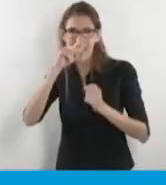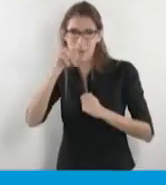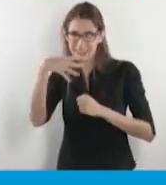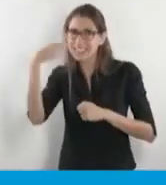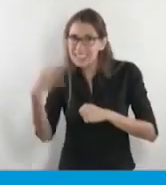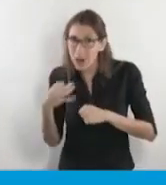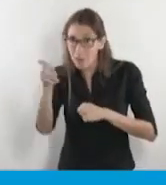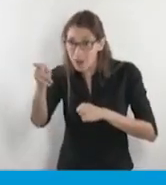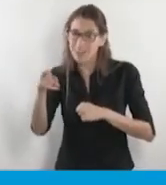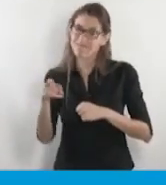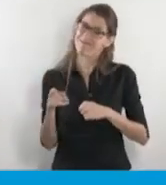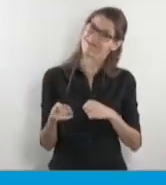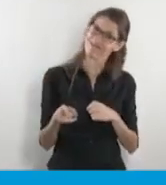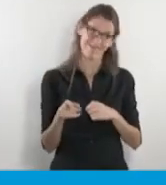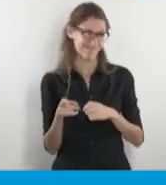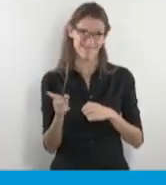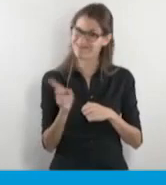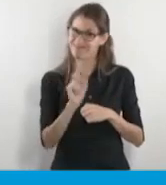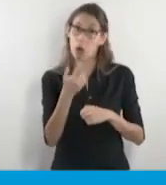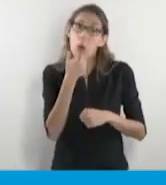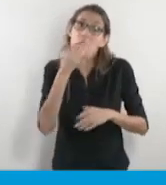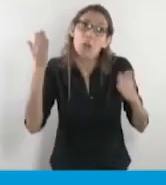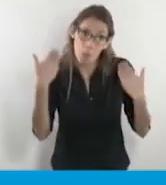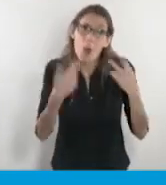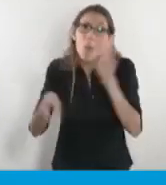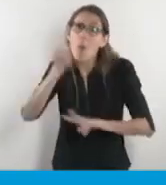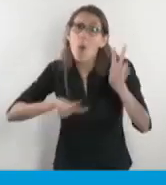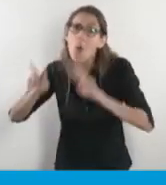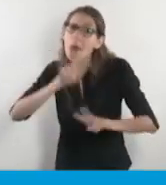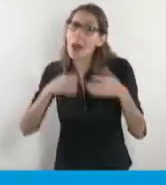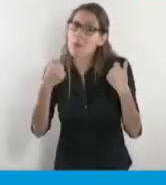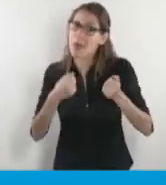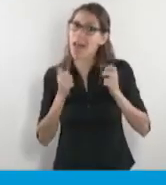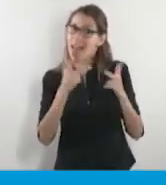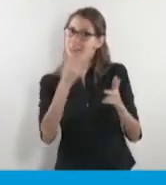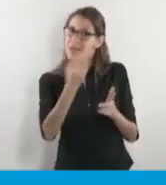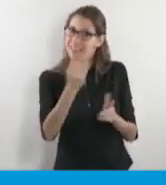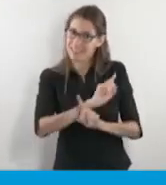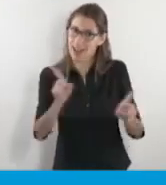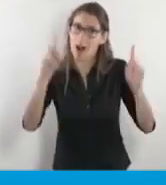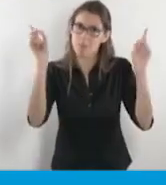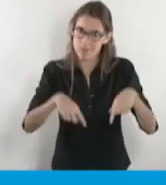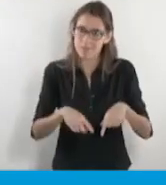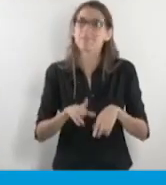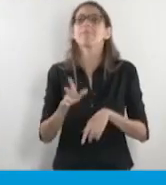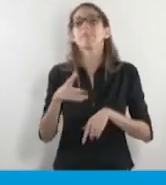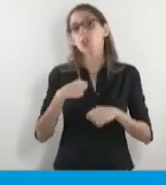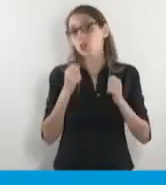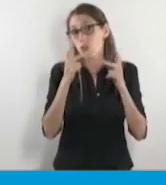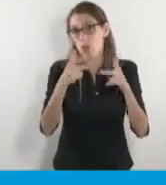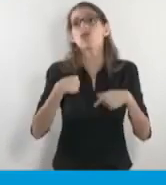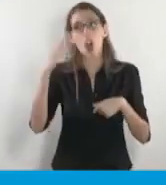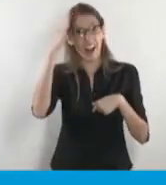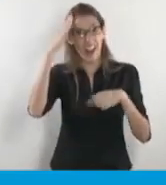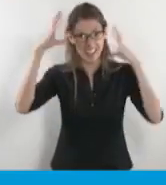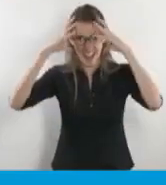podría mentir te diría que sí lo sé lo tengo que buscar en el catálogo algo a saber los bibliotecarios por más que yo soy cabezón